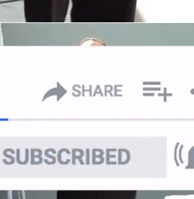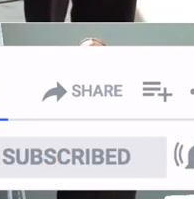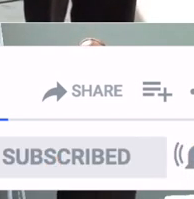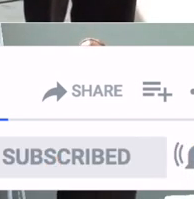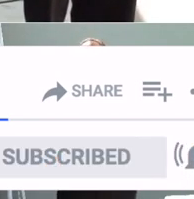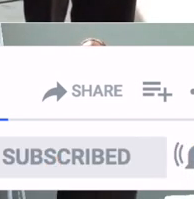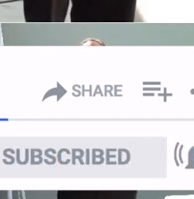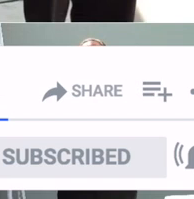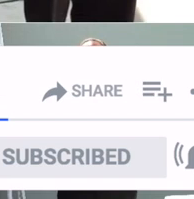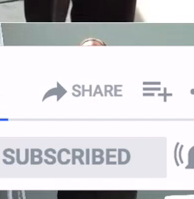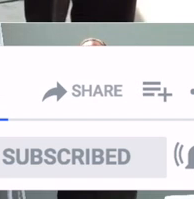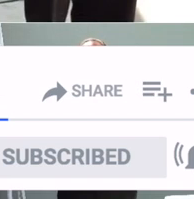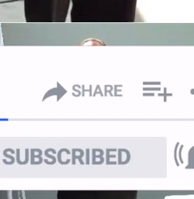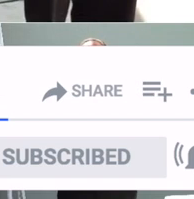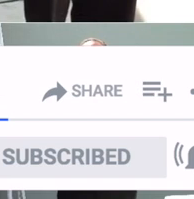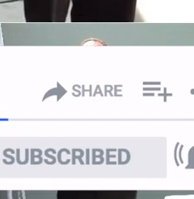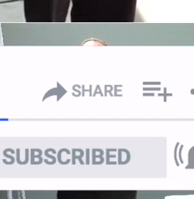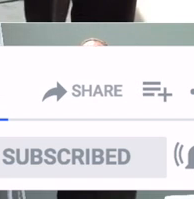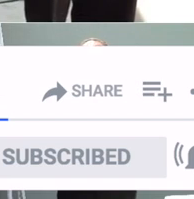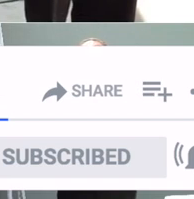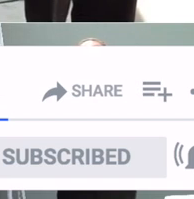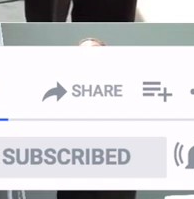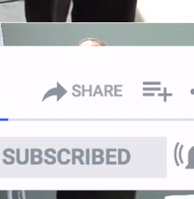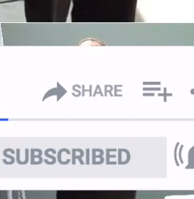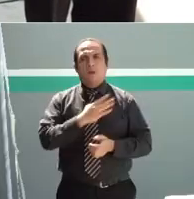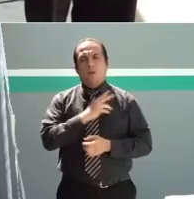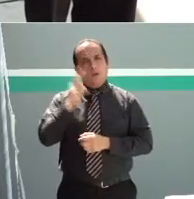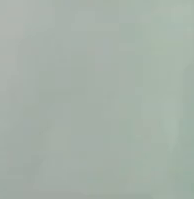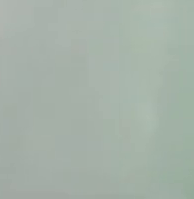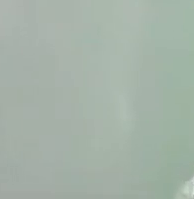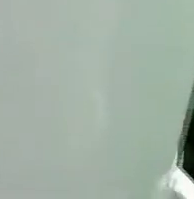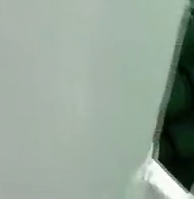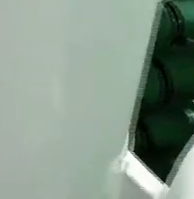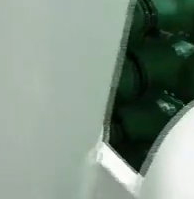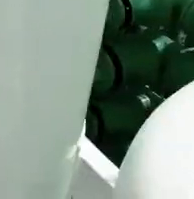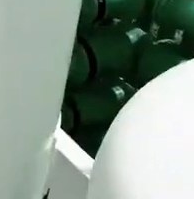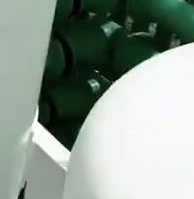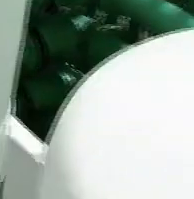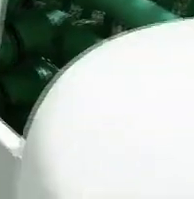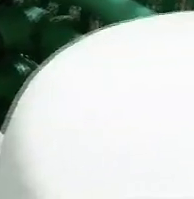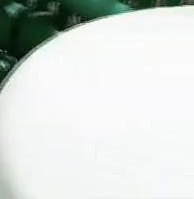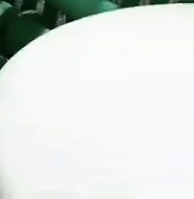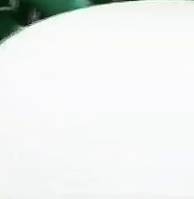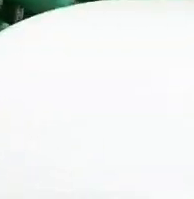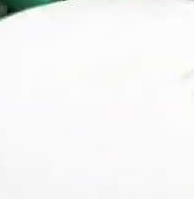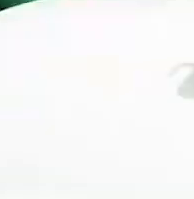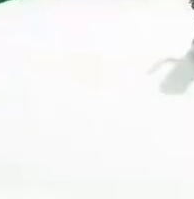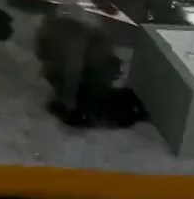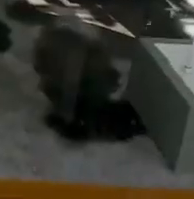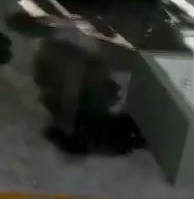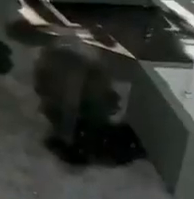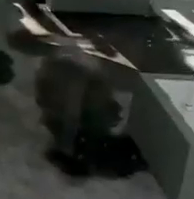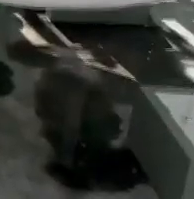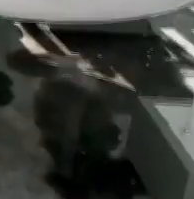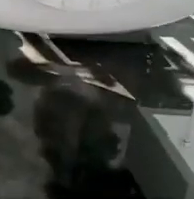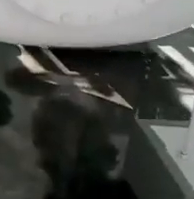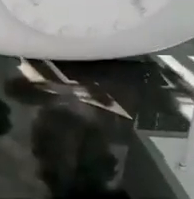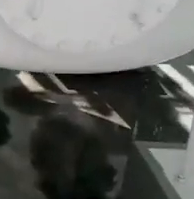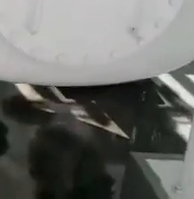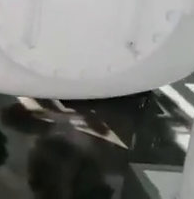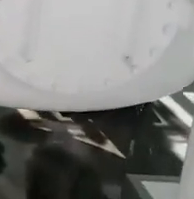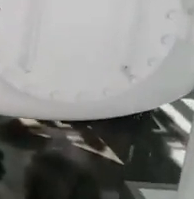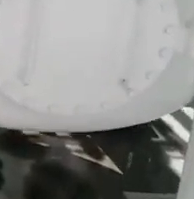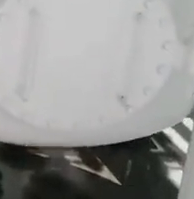Hola, buenas tardes. Primero preguntarle, ¿esta agua se puede consumir para beber o solo para